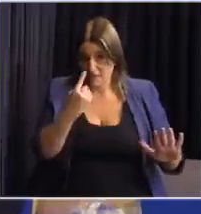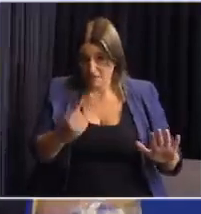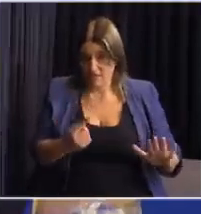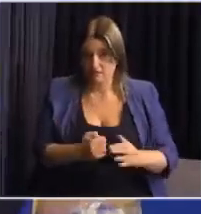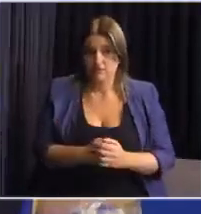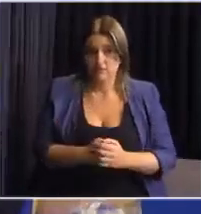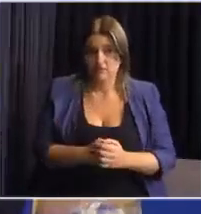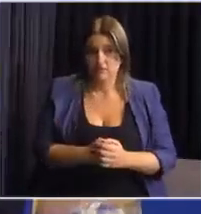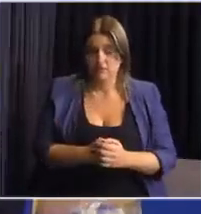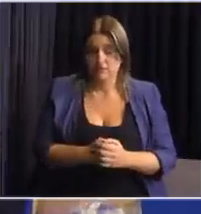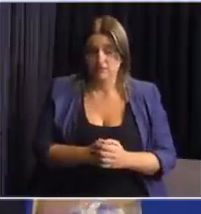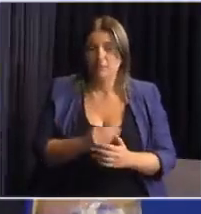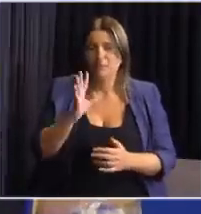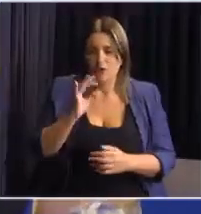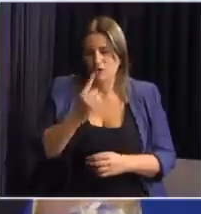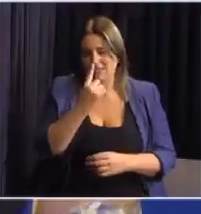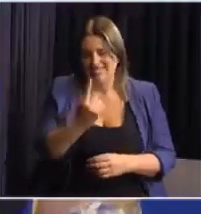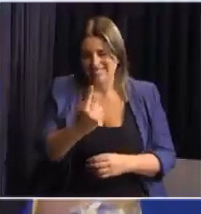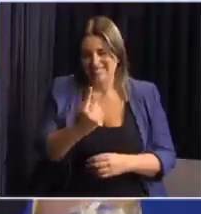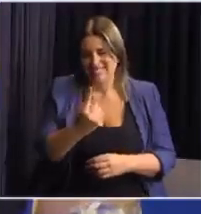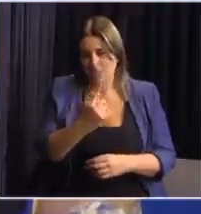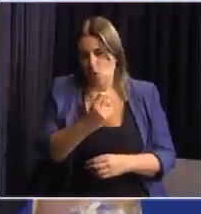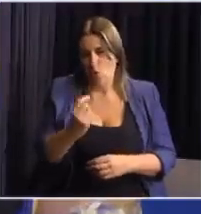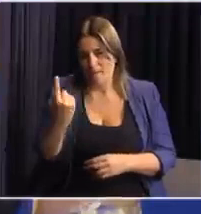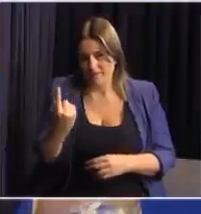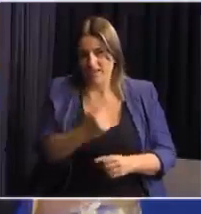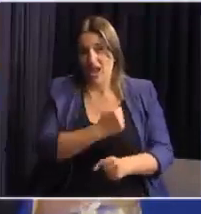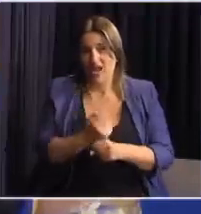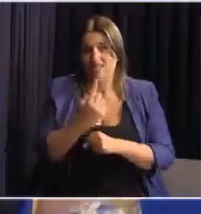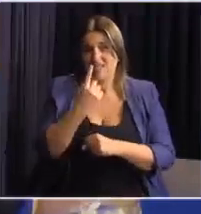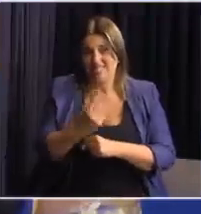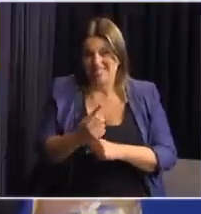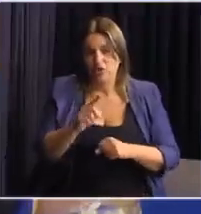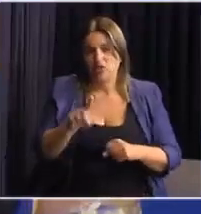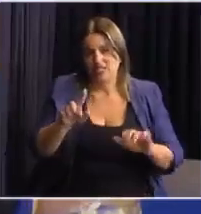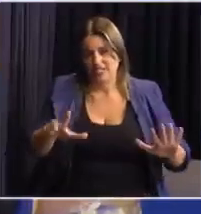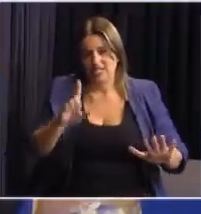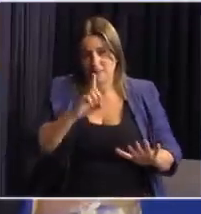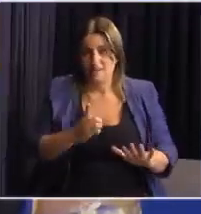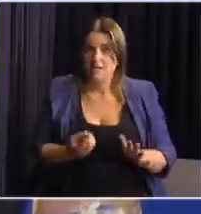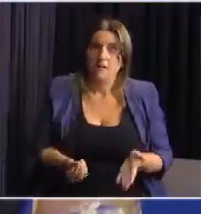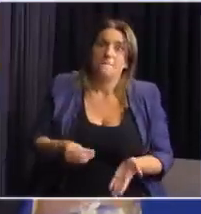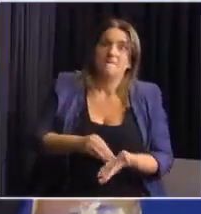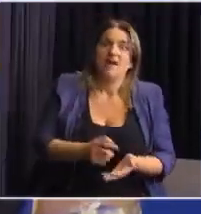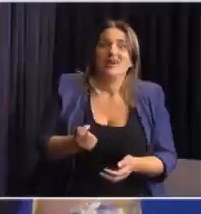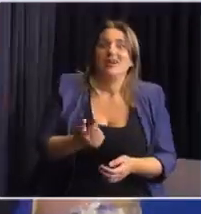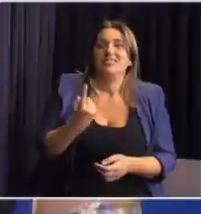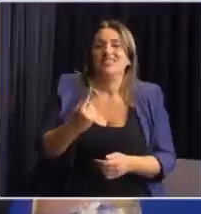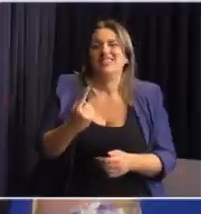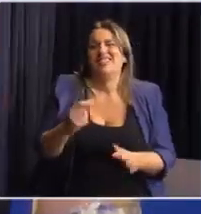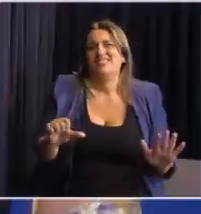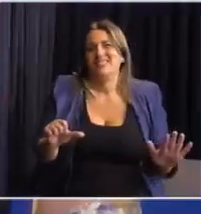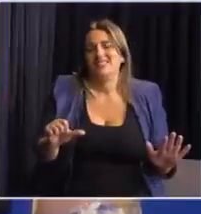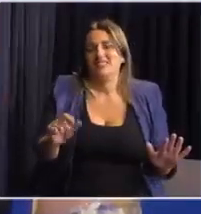100, de 101.000 personas agendadas a 117.000. Quiere decir que se sumaron casi